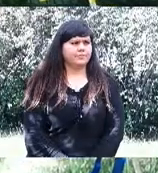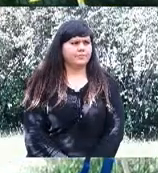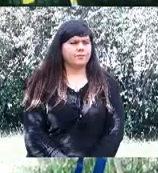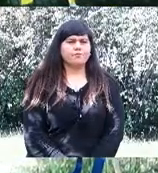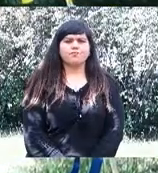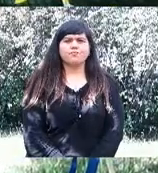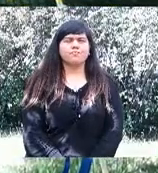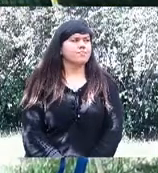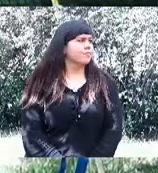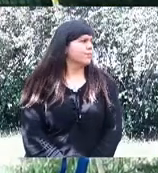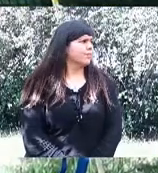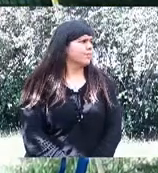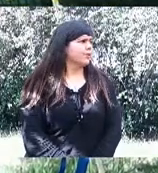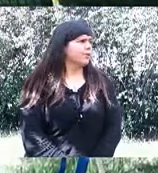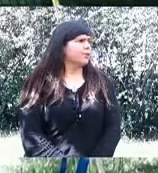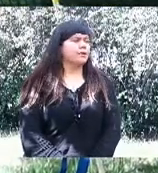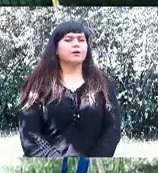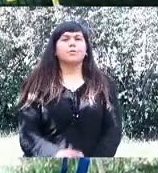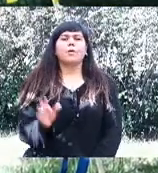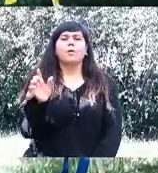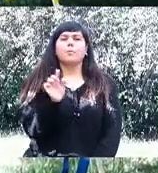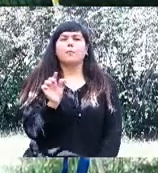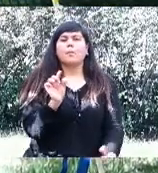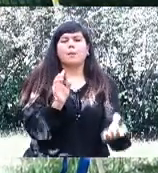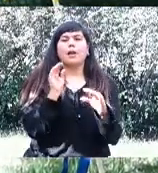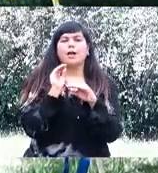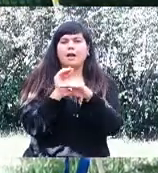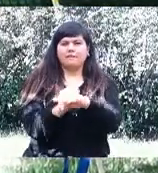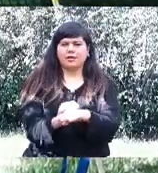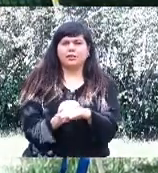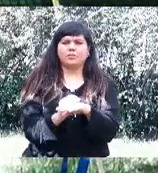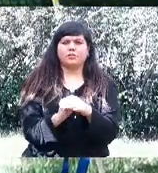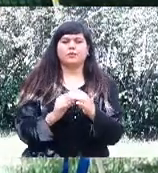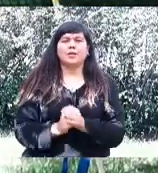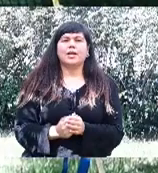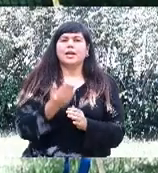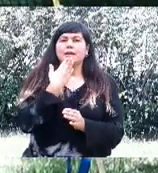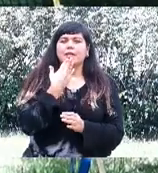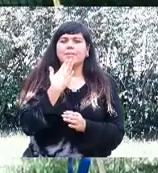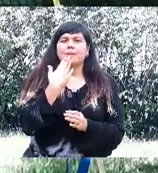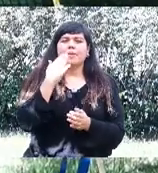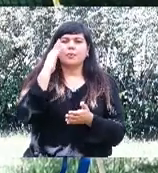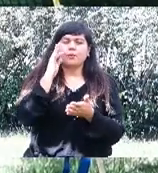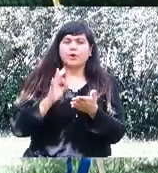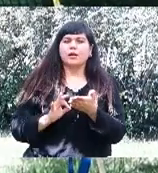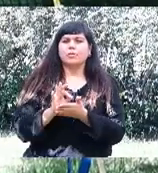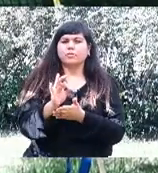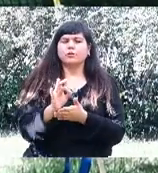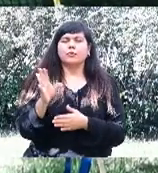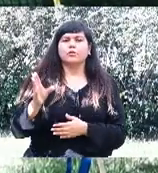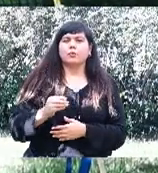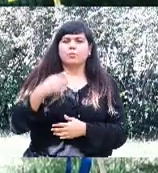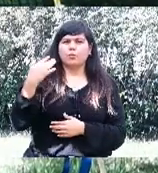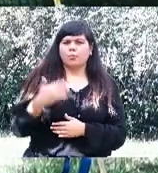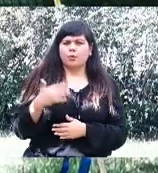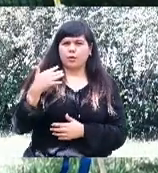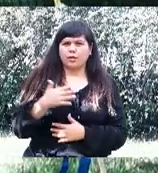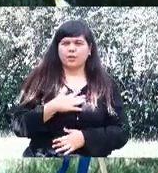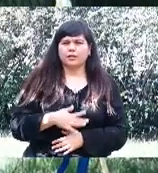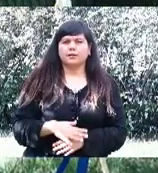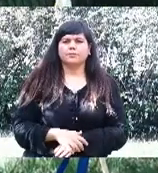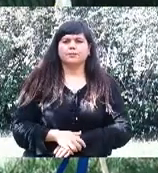vamos a hacer un un pequeño anuncio y y también un reconocimiento muy muy